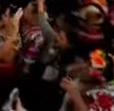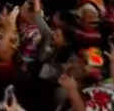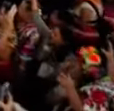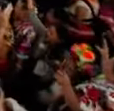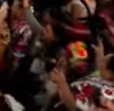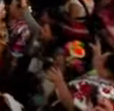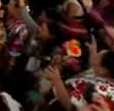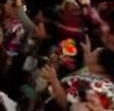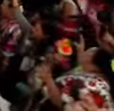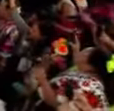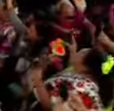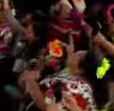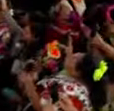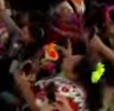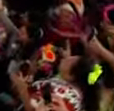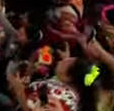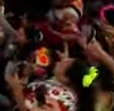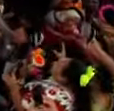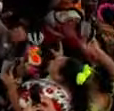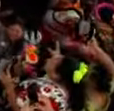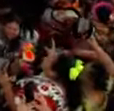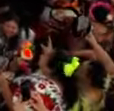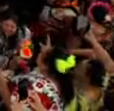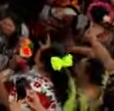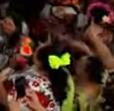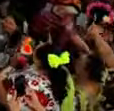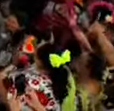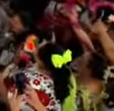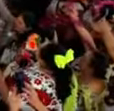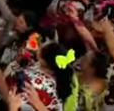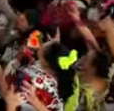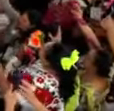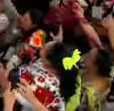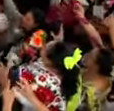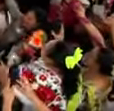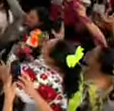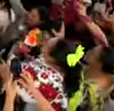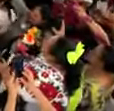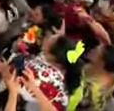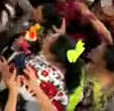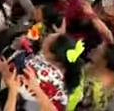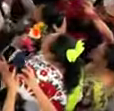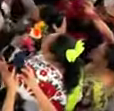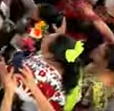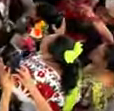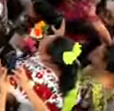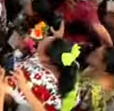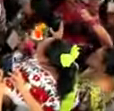Thank you.